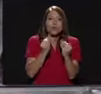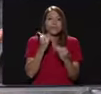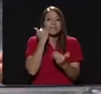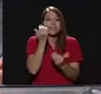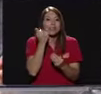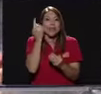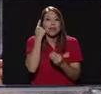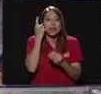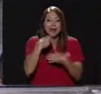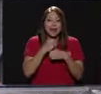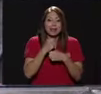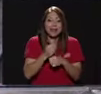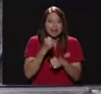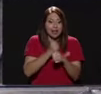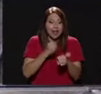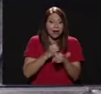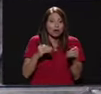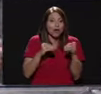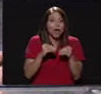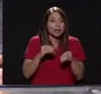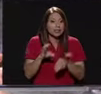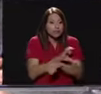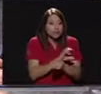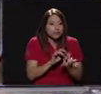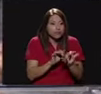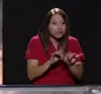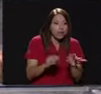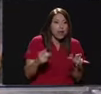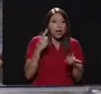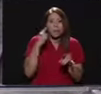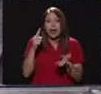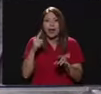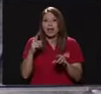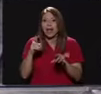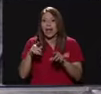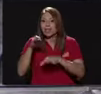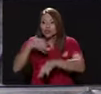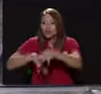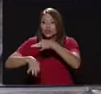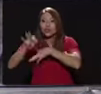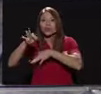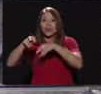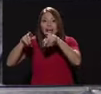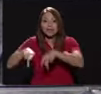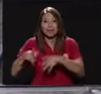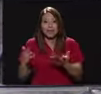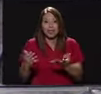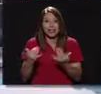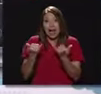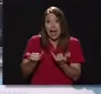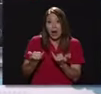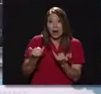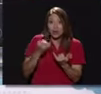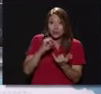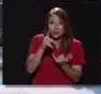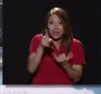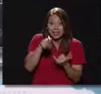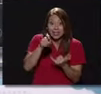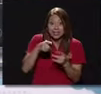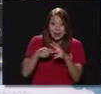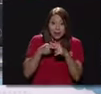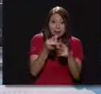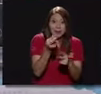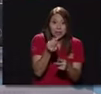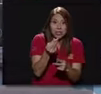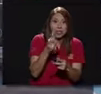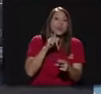para automatizar tareas, para sustituir a las personas, ahora los créditos se los ofrece ahora una contestadora, una ¿verdad?